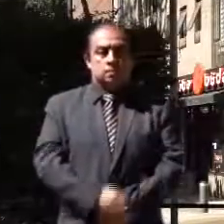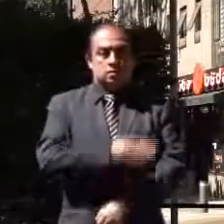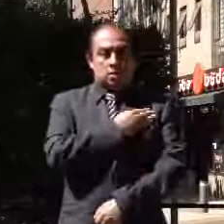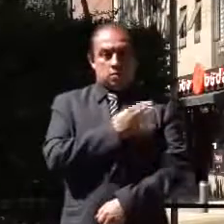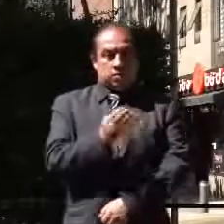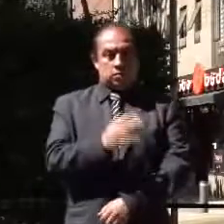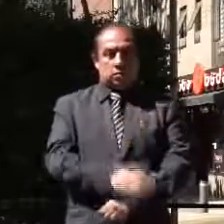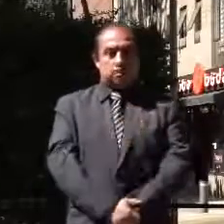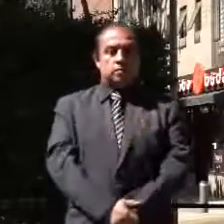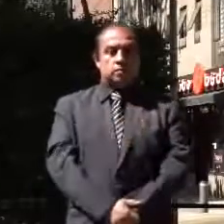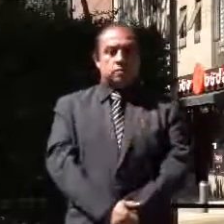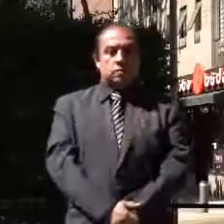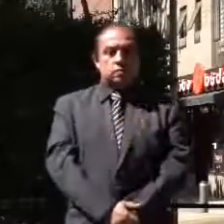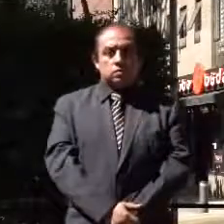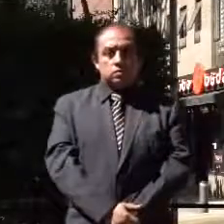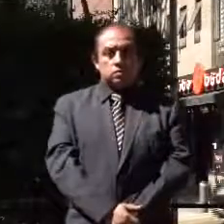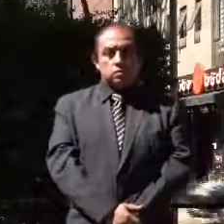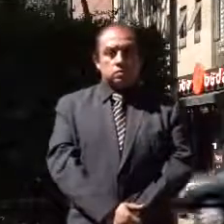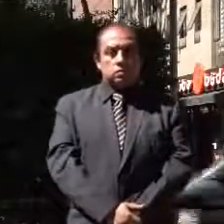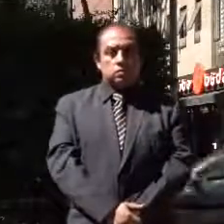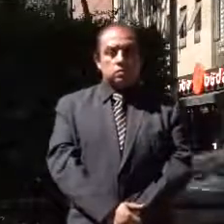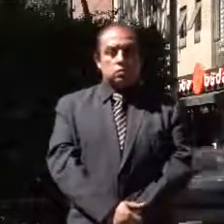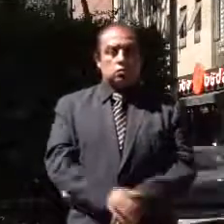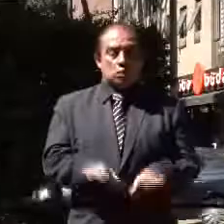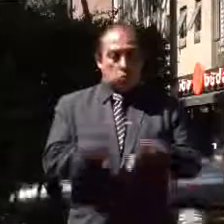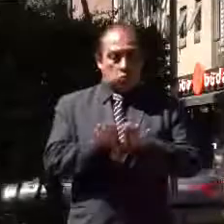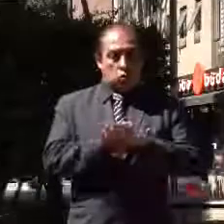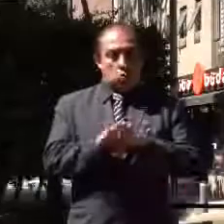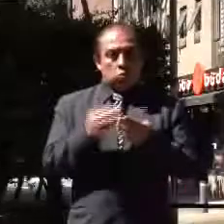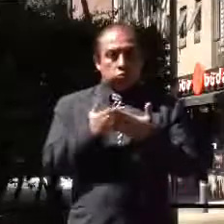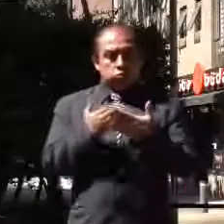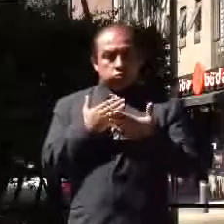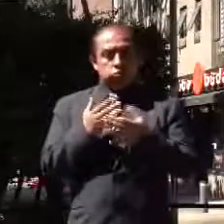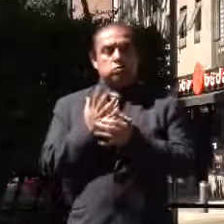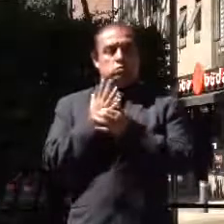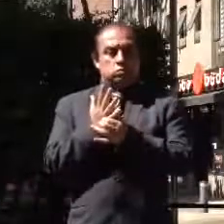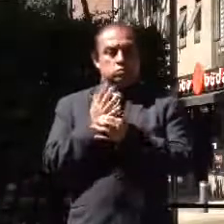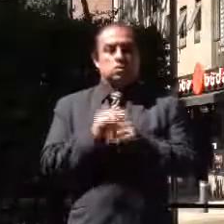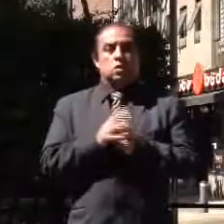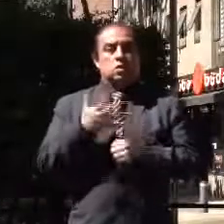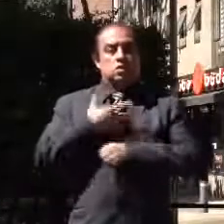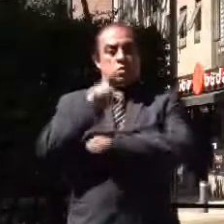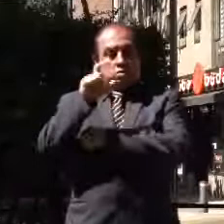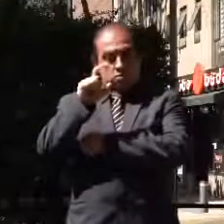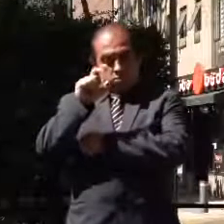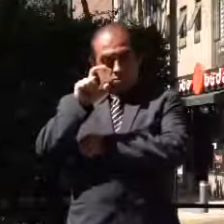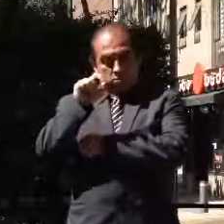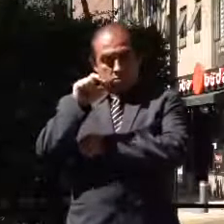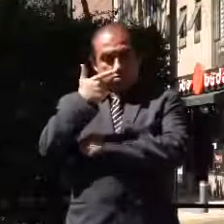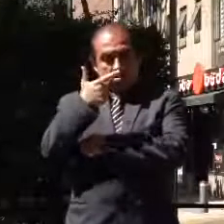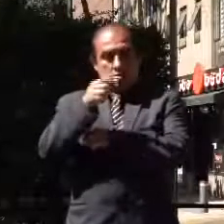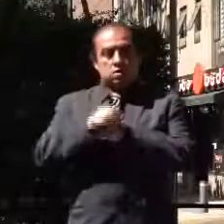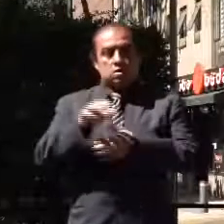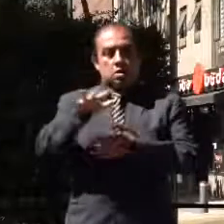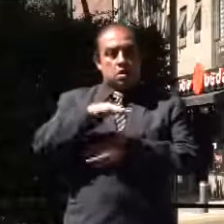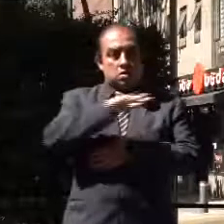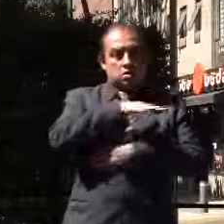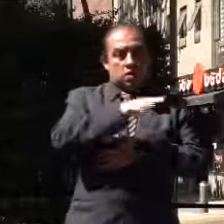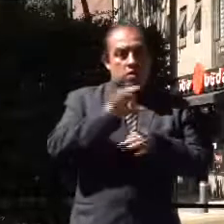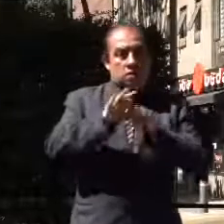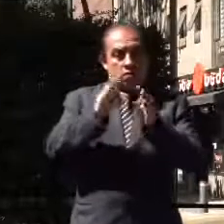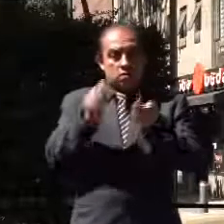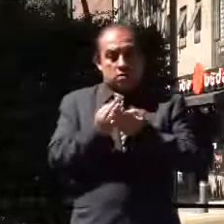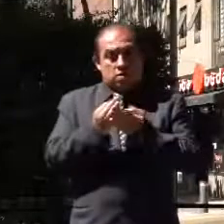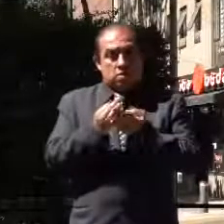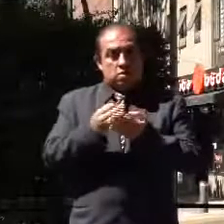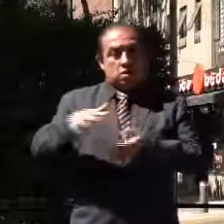como se ha dicho ya, tenemos 27 sectores formados en la parte poniente de la Benito